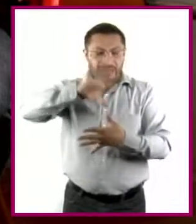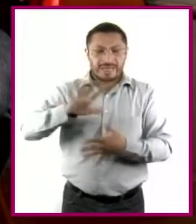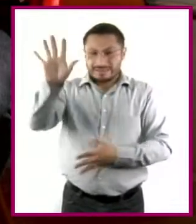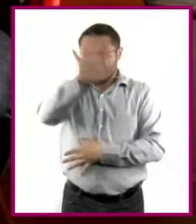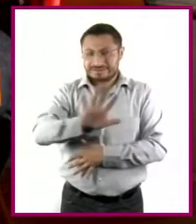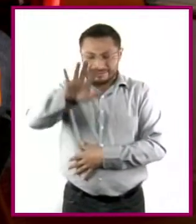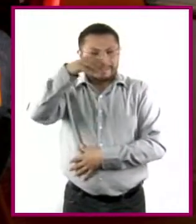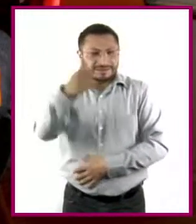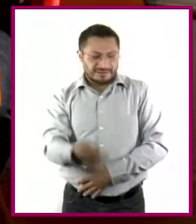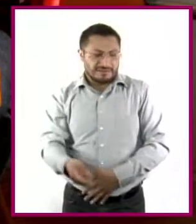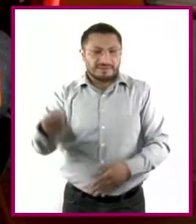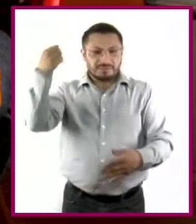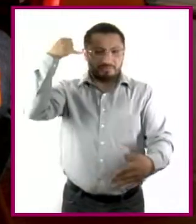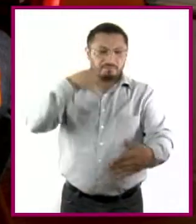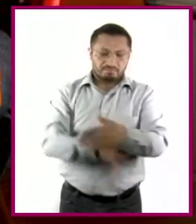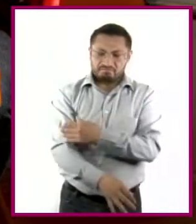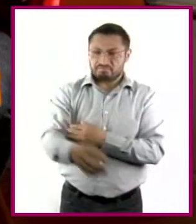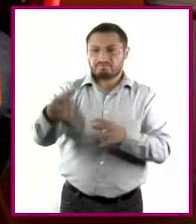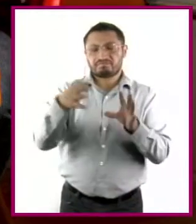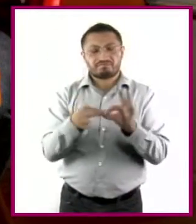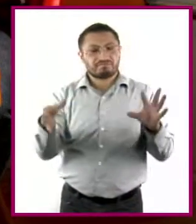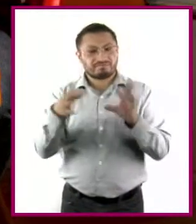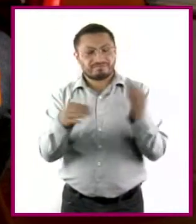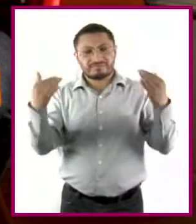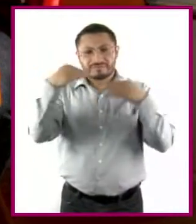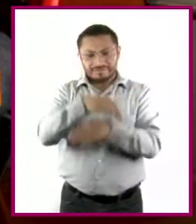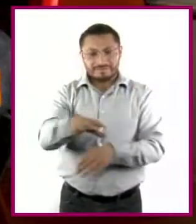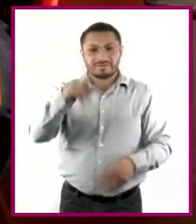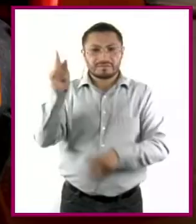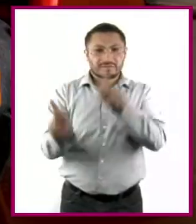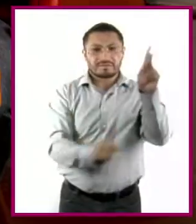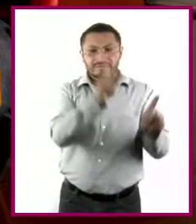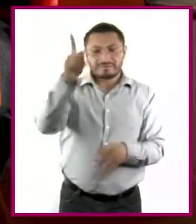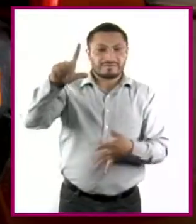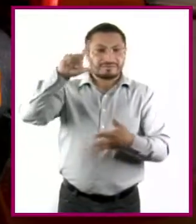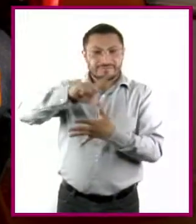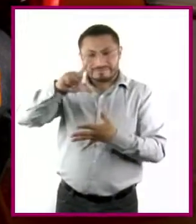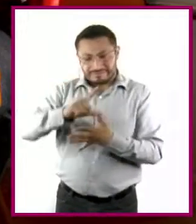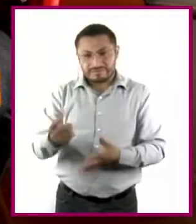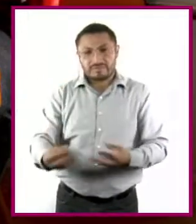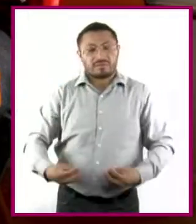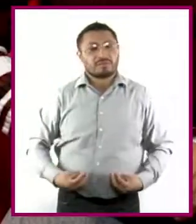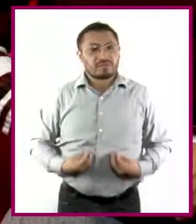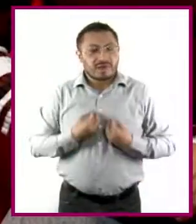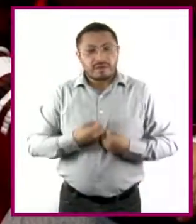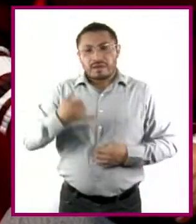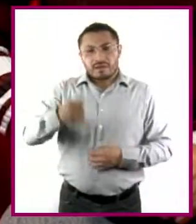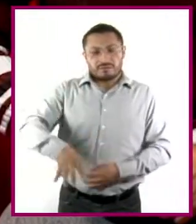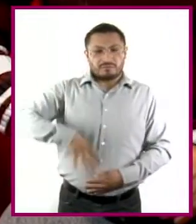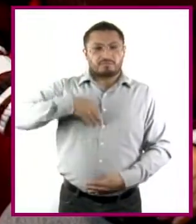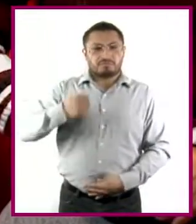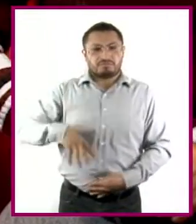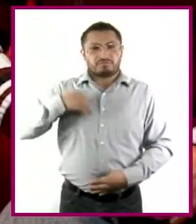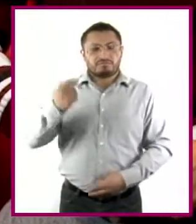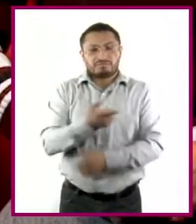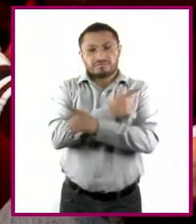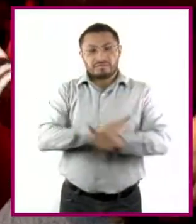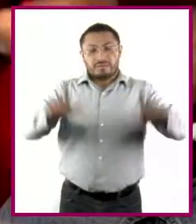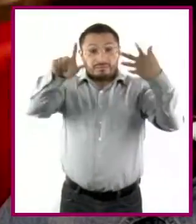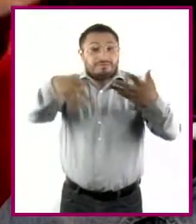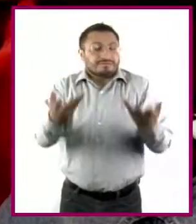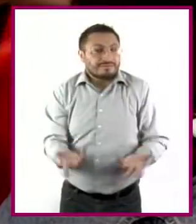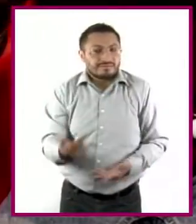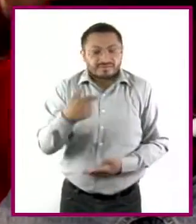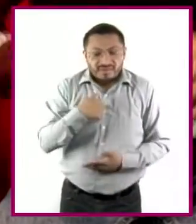estricto, sobre la resistencia que han mostrado los pueblos latinoamericanos por sobrevivir y luchar por su liberación. Imagínate cómo